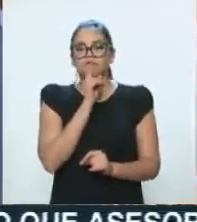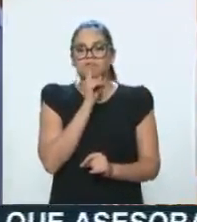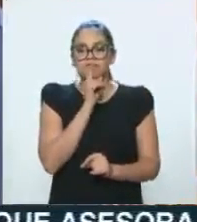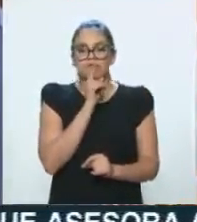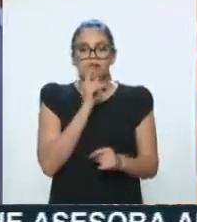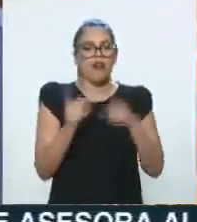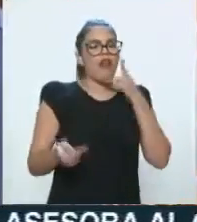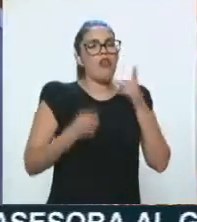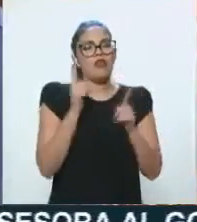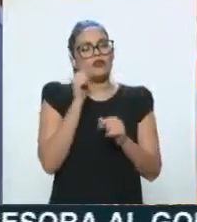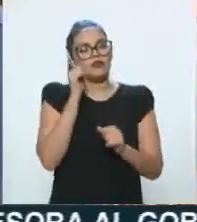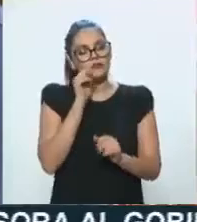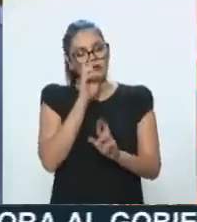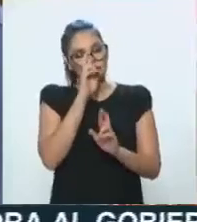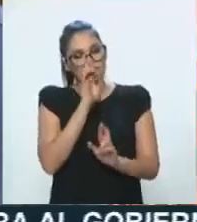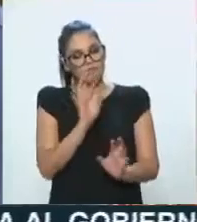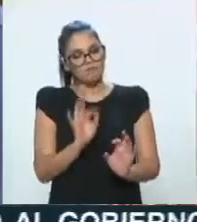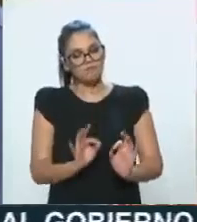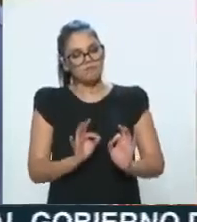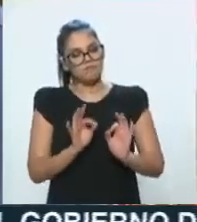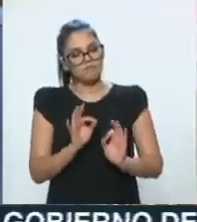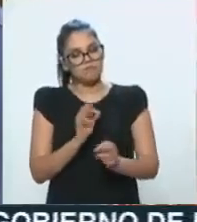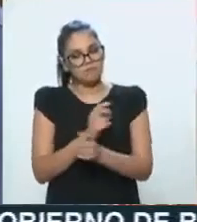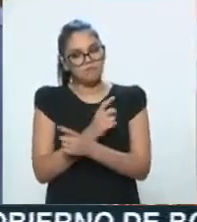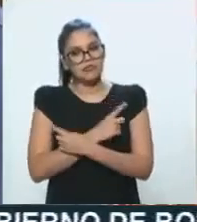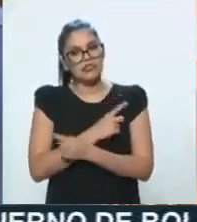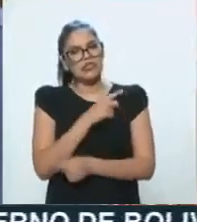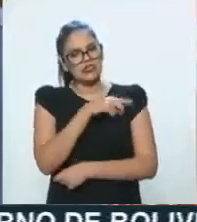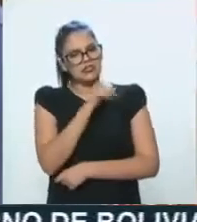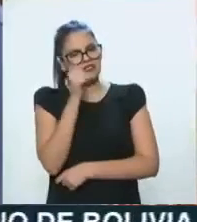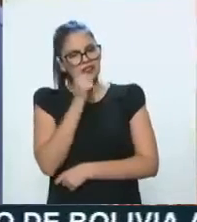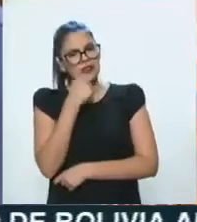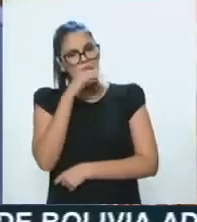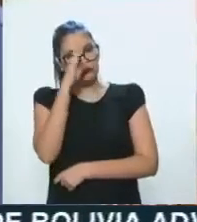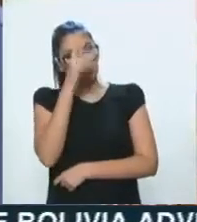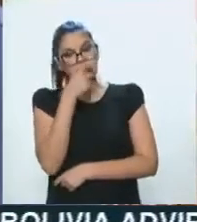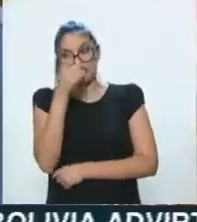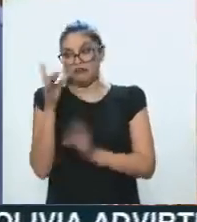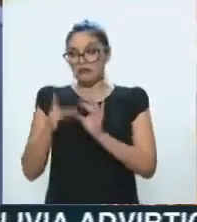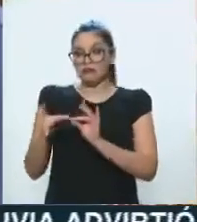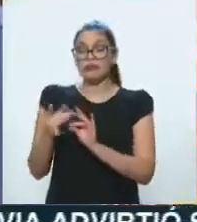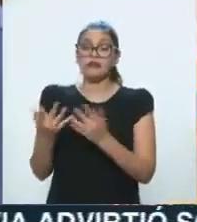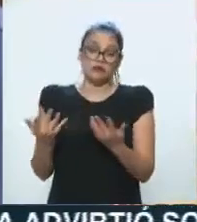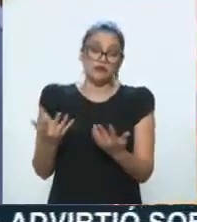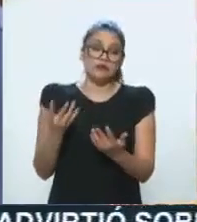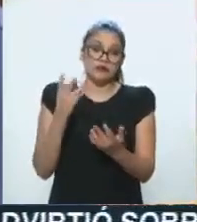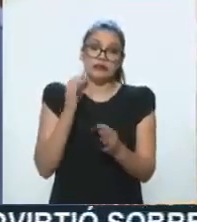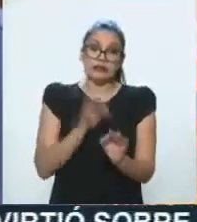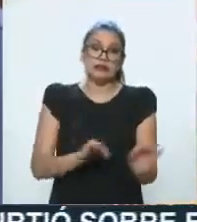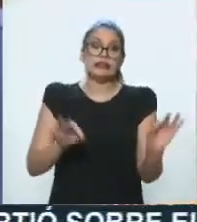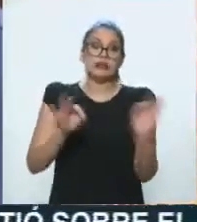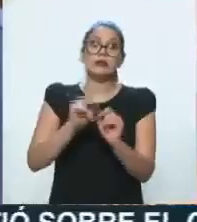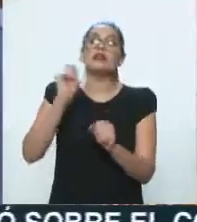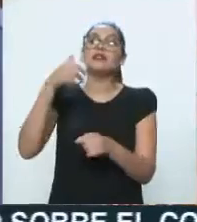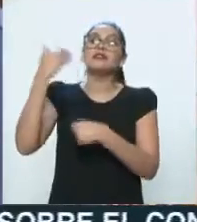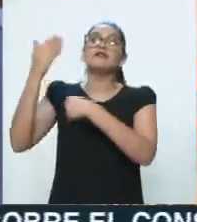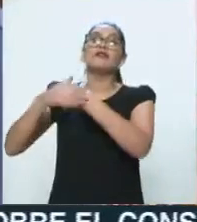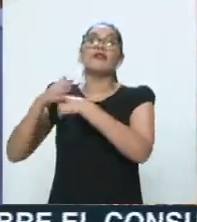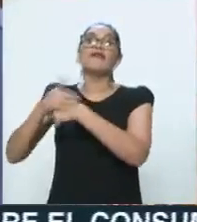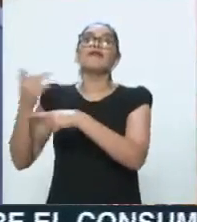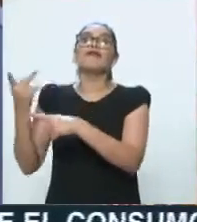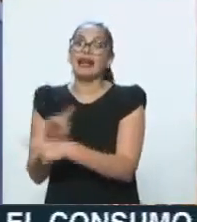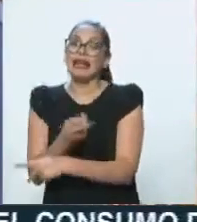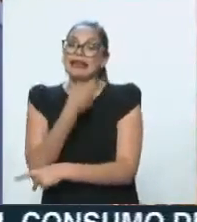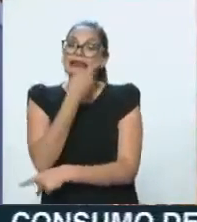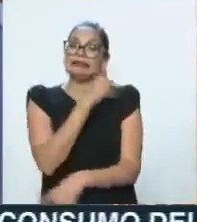estas cosas me parece que es muy significativa de lo que viene en camino que